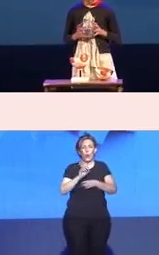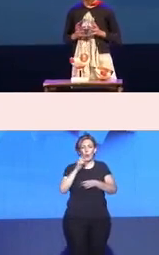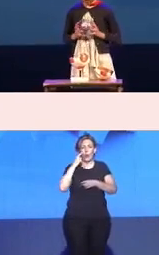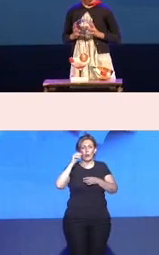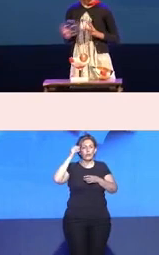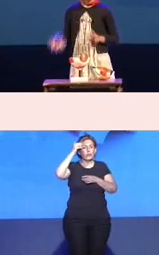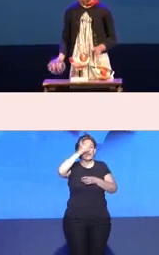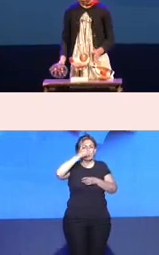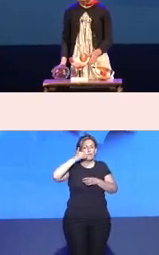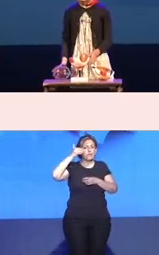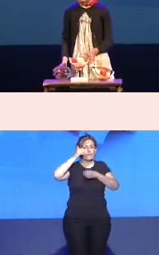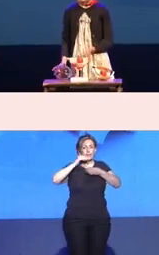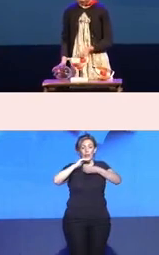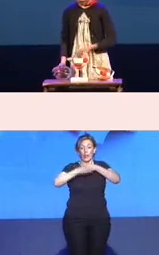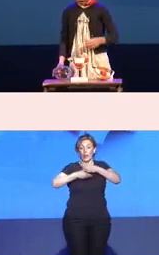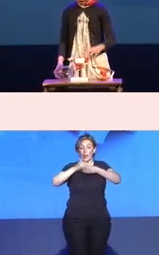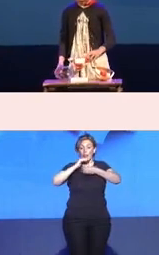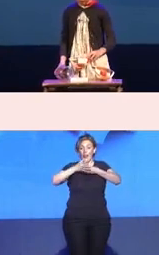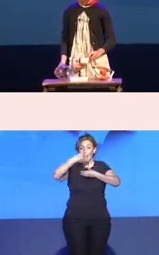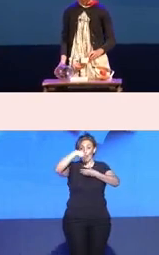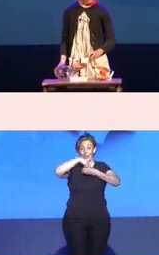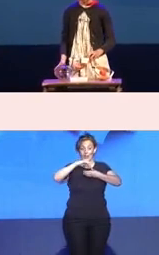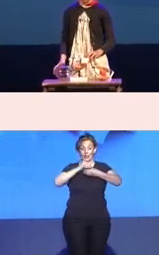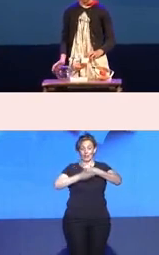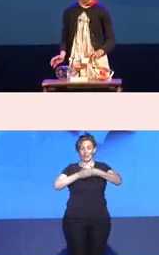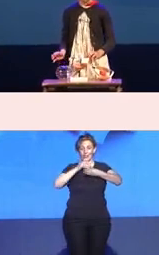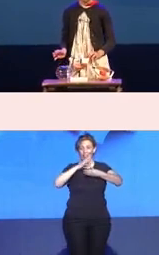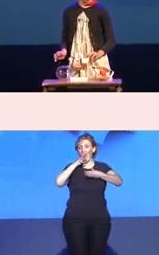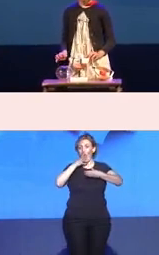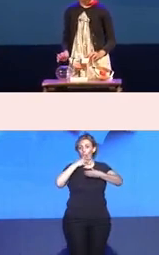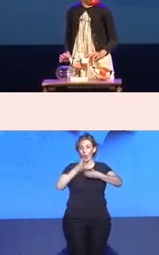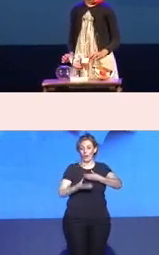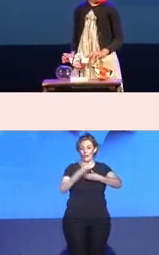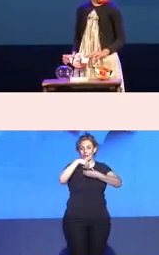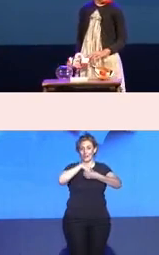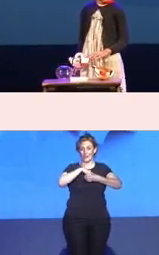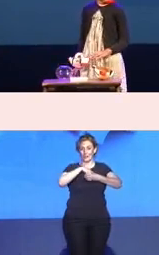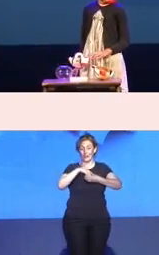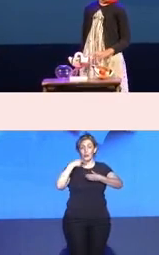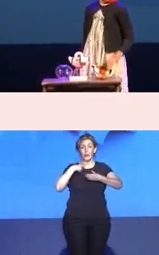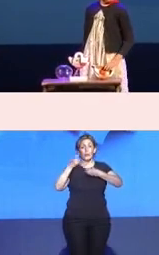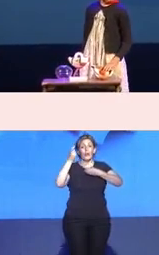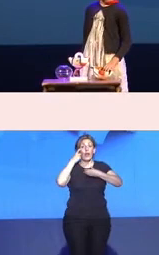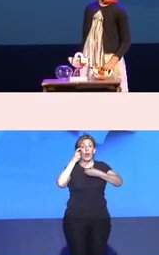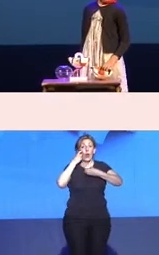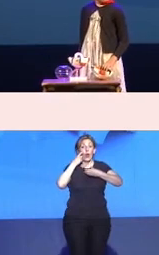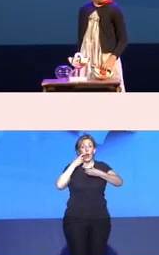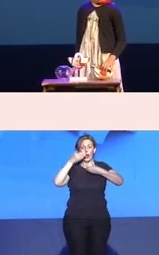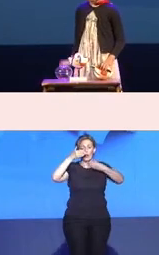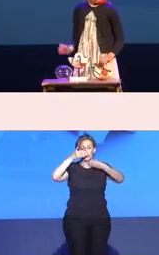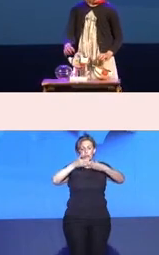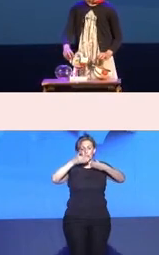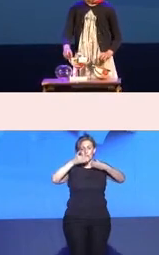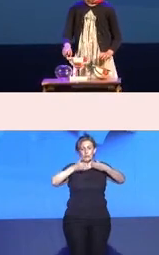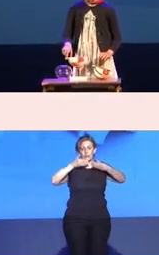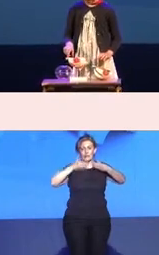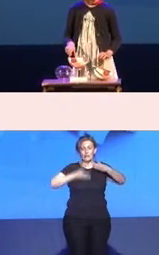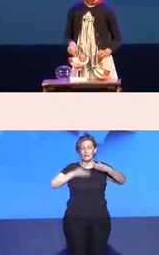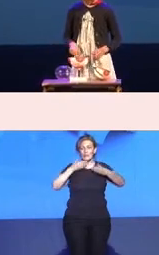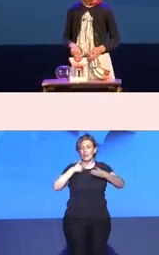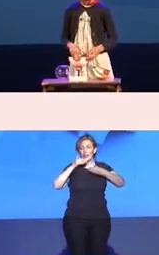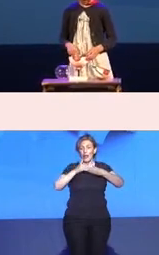todo el ojo y el humor acuoso está compuesto por agua. El ojo tiene tres capas muy fáciles. La